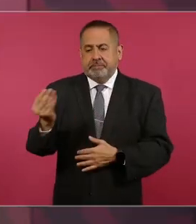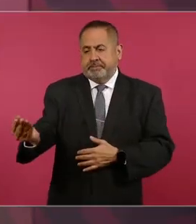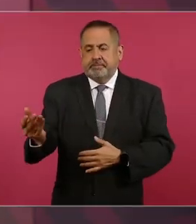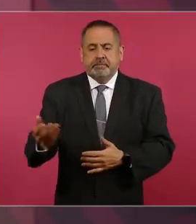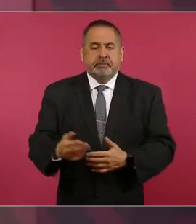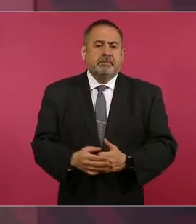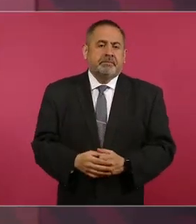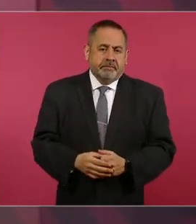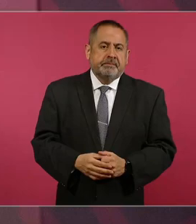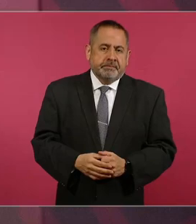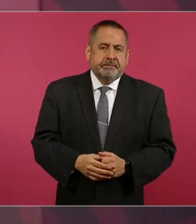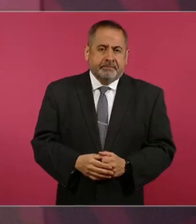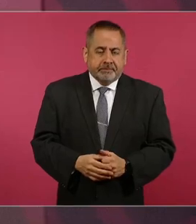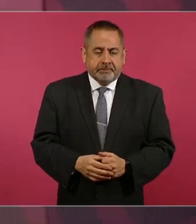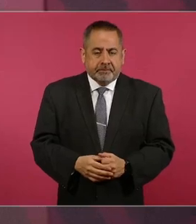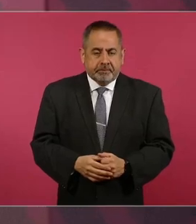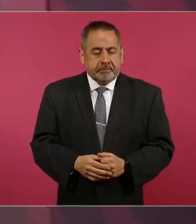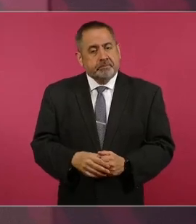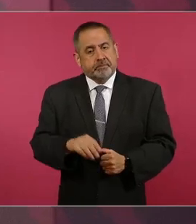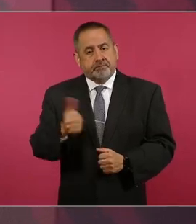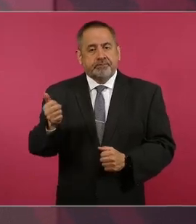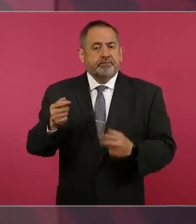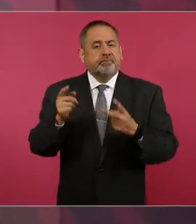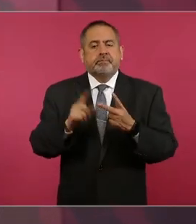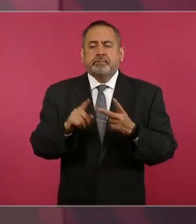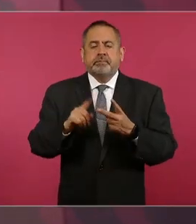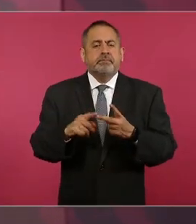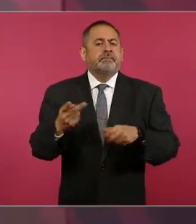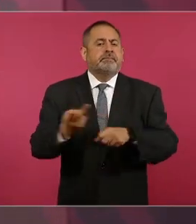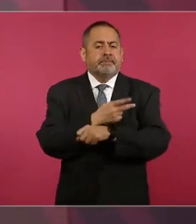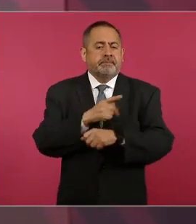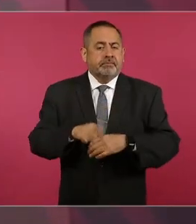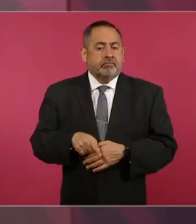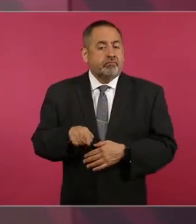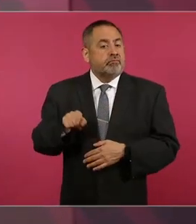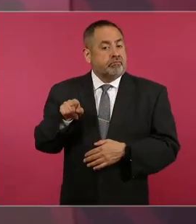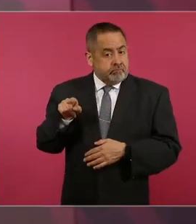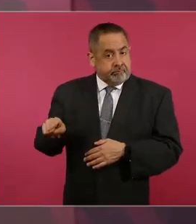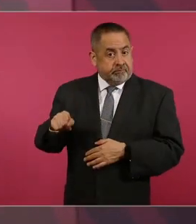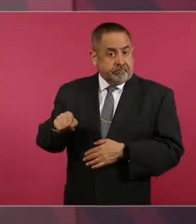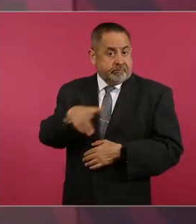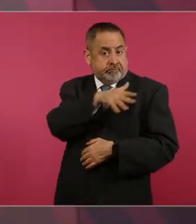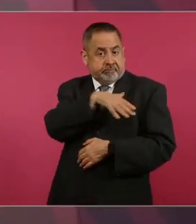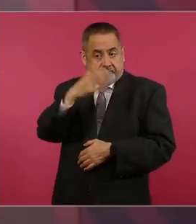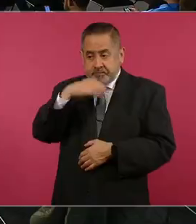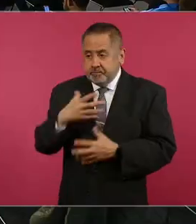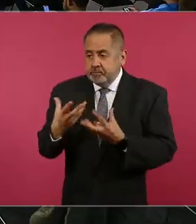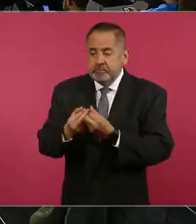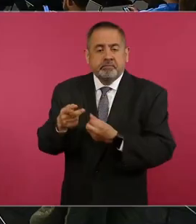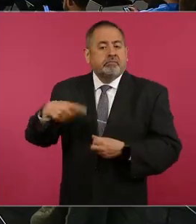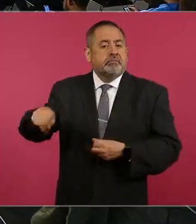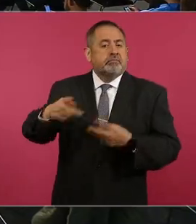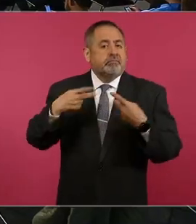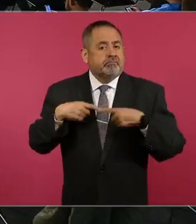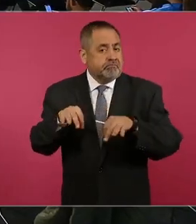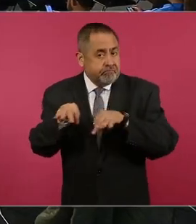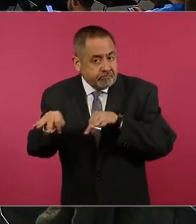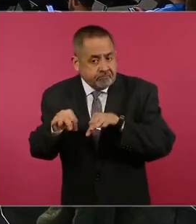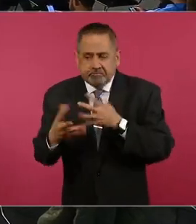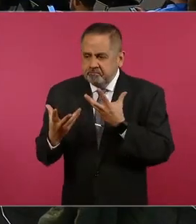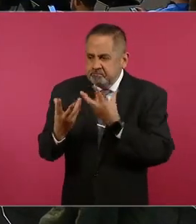Entonces, lo otro fue estar del lado de los trabajadores, garantizar